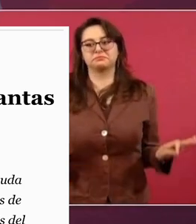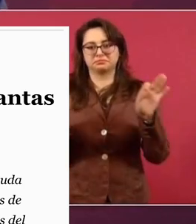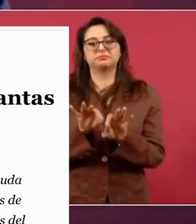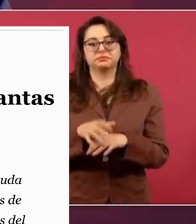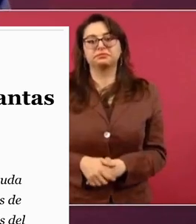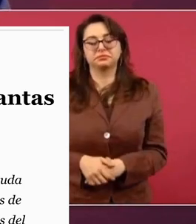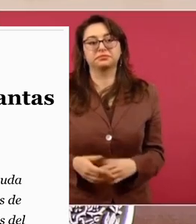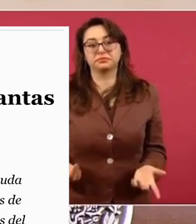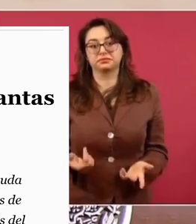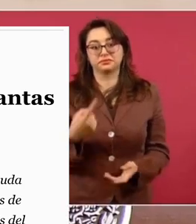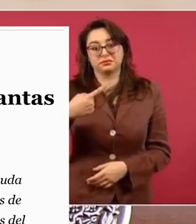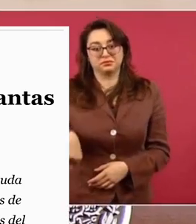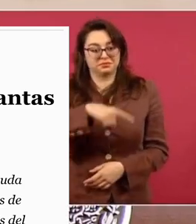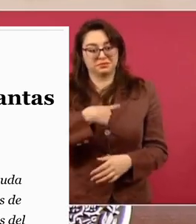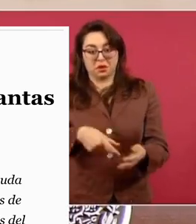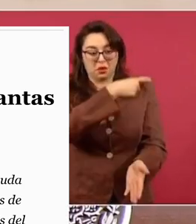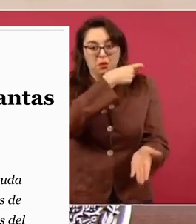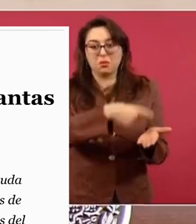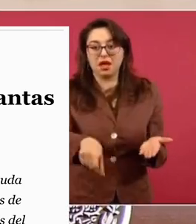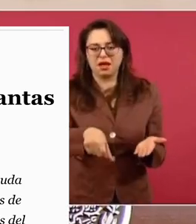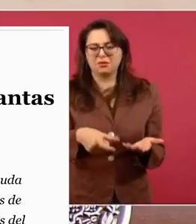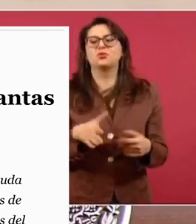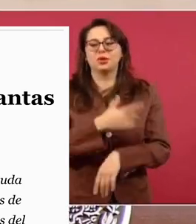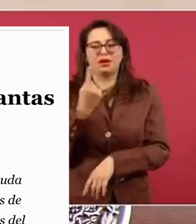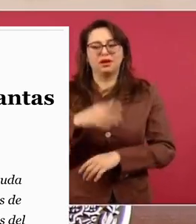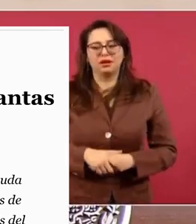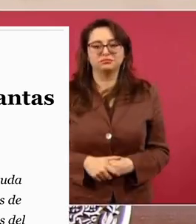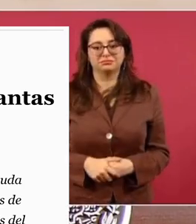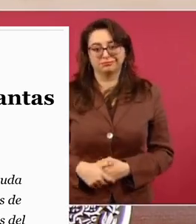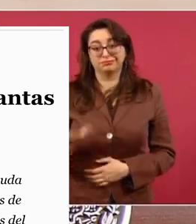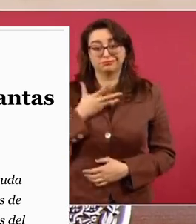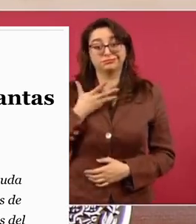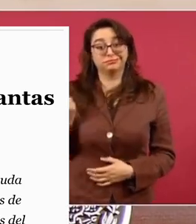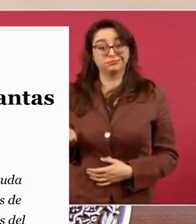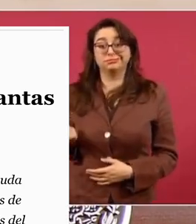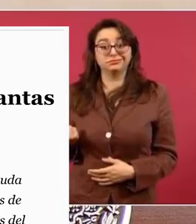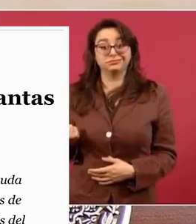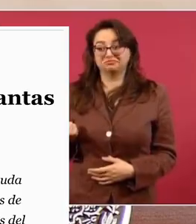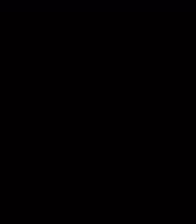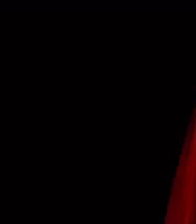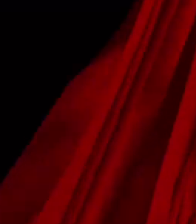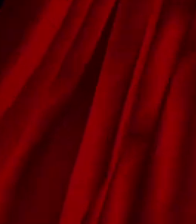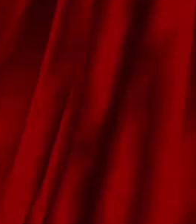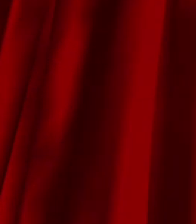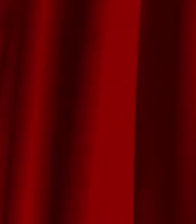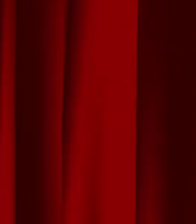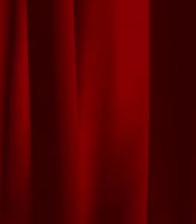reflexión. Si no tuviésemos finanzas públicas sólidas.